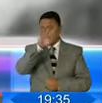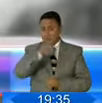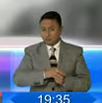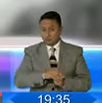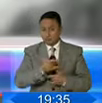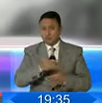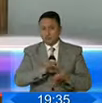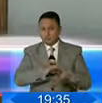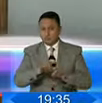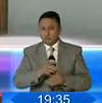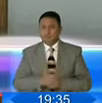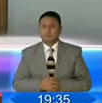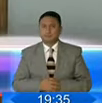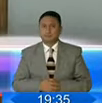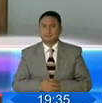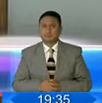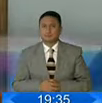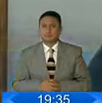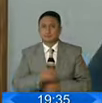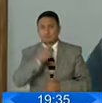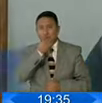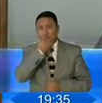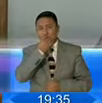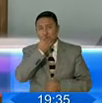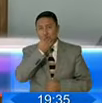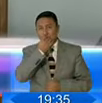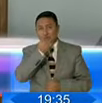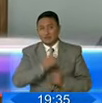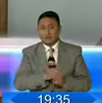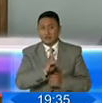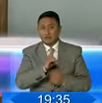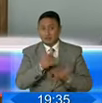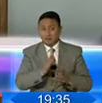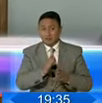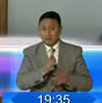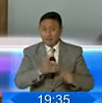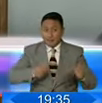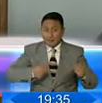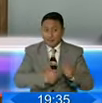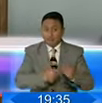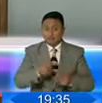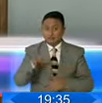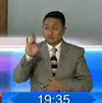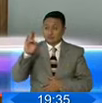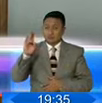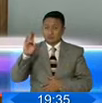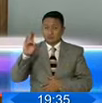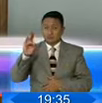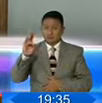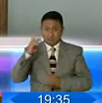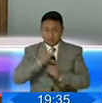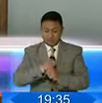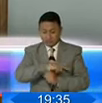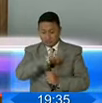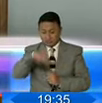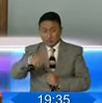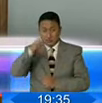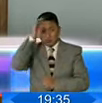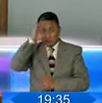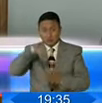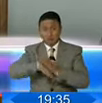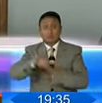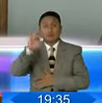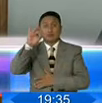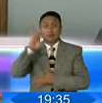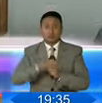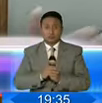aquella noche. Resulta que ella le lesionan a las 19 horas y recién a las 20 horas 9 minutos llega a la clínica. Y